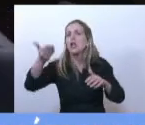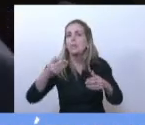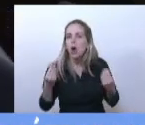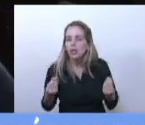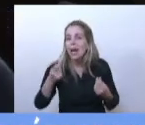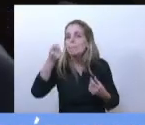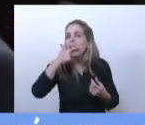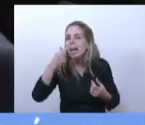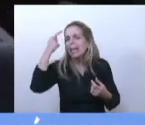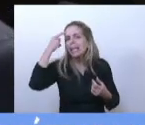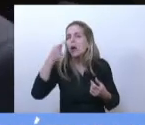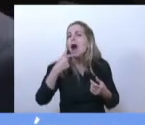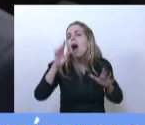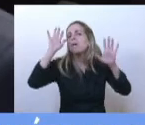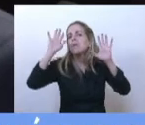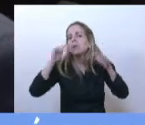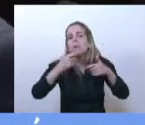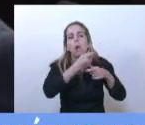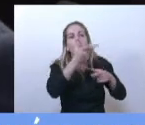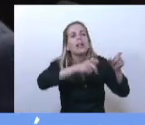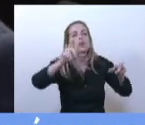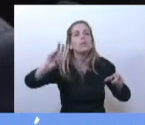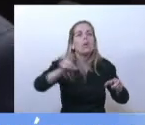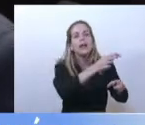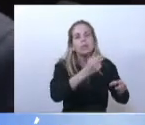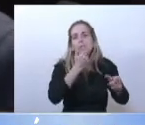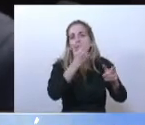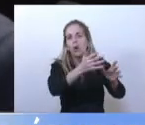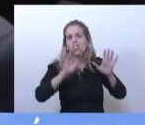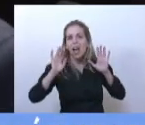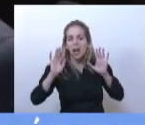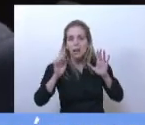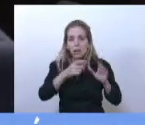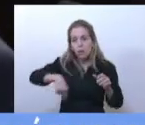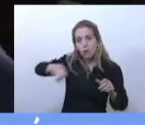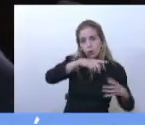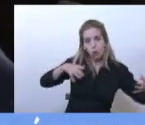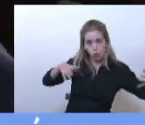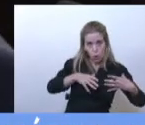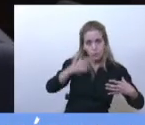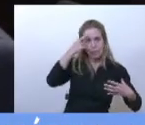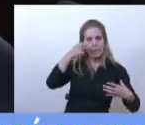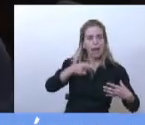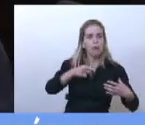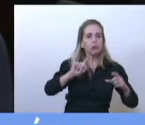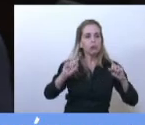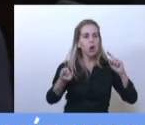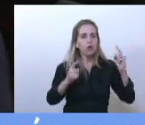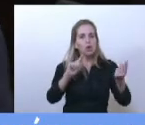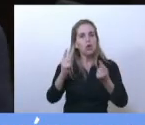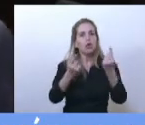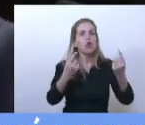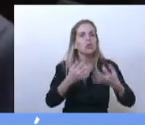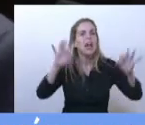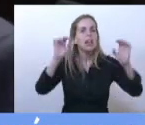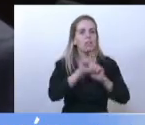el expresidente y nosotros entendemos que no que nadie se salva solo que nadie se realiza en una